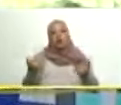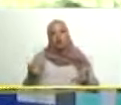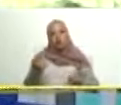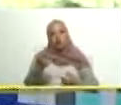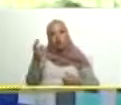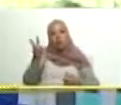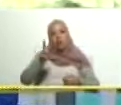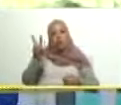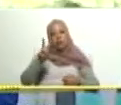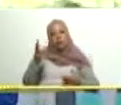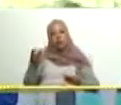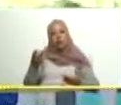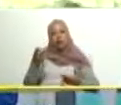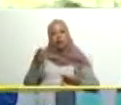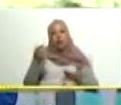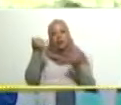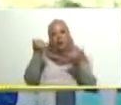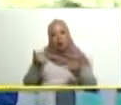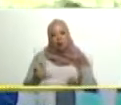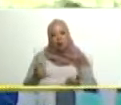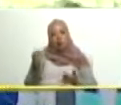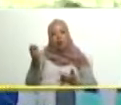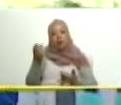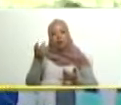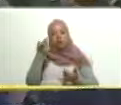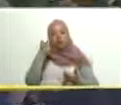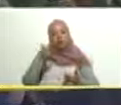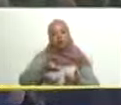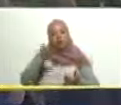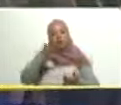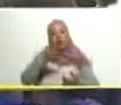en Venezuela. El Congreso de la Nueva Época.